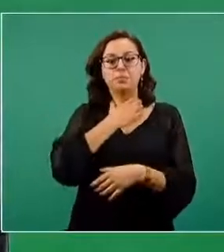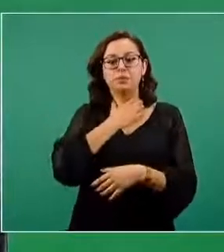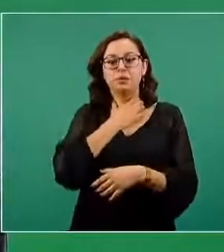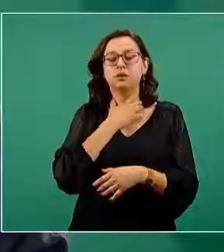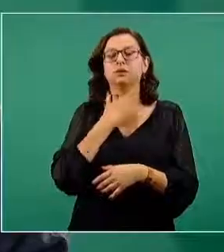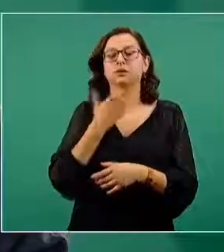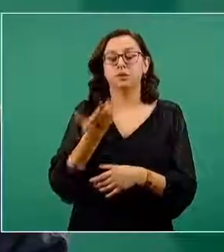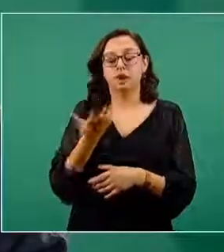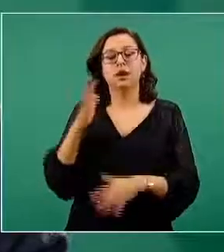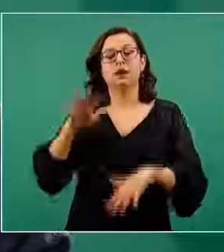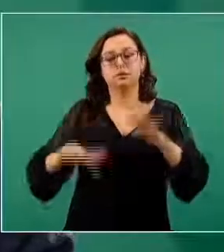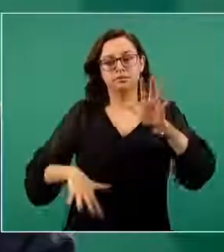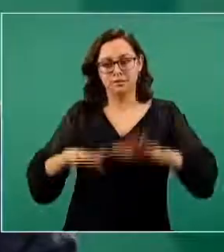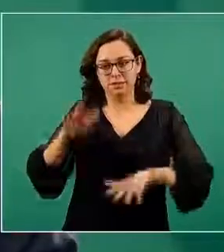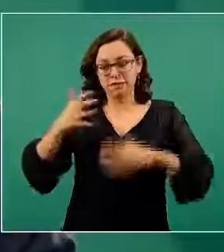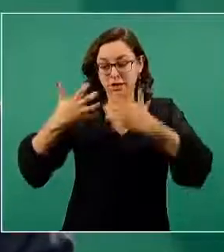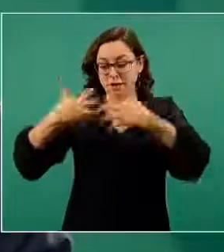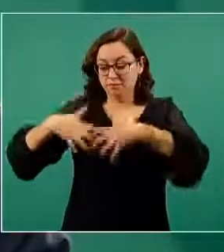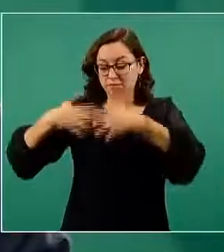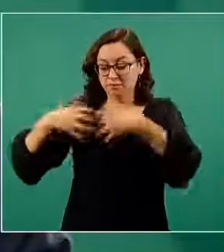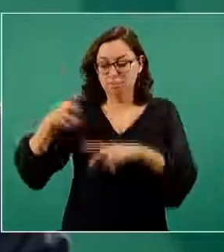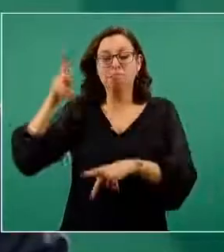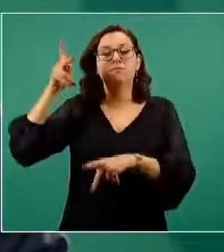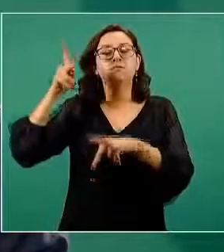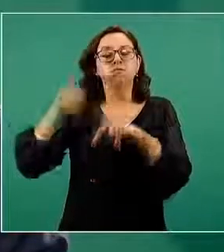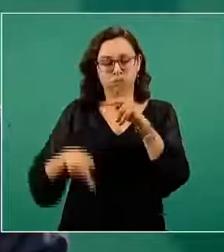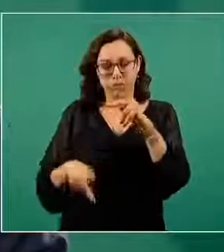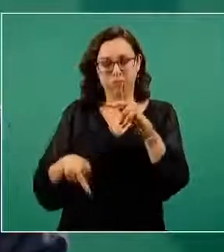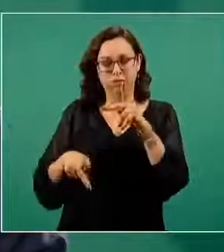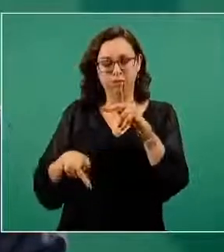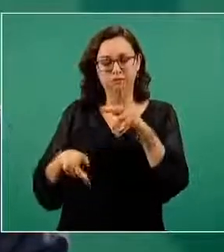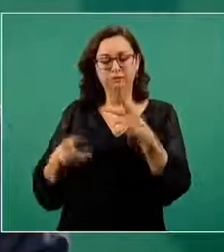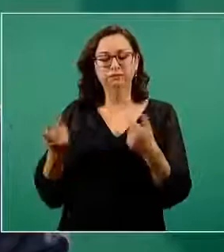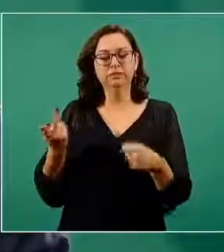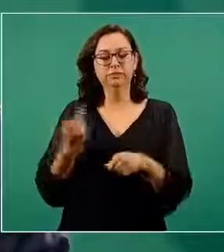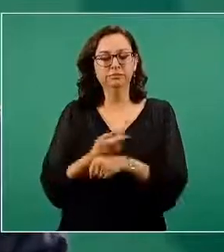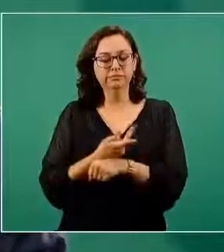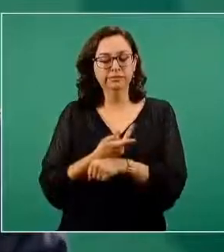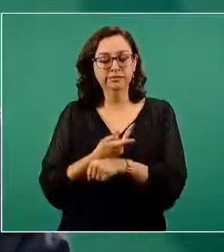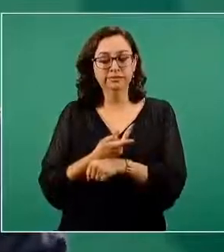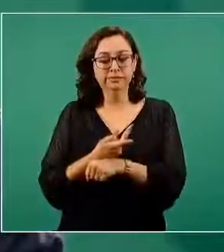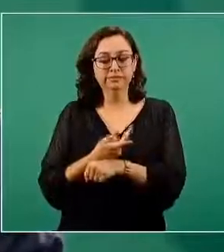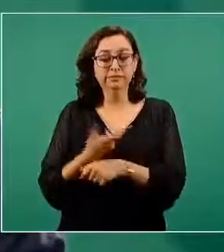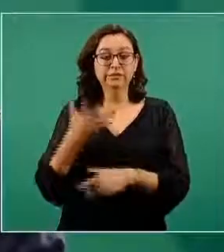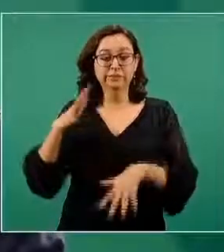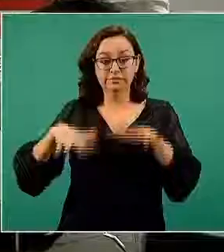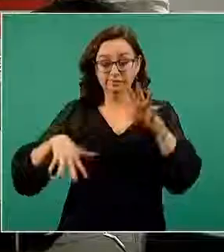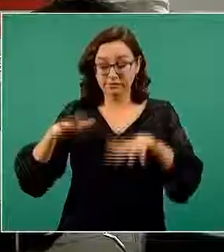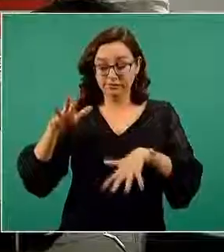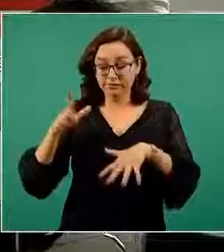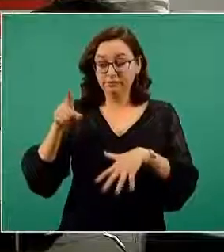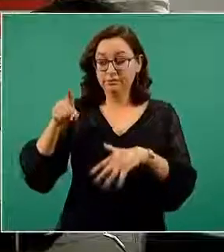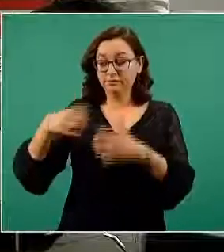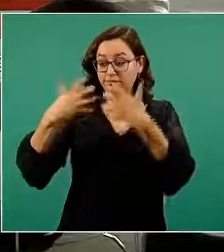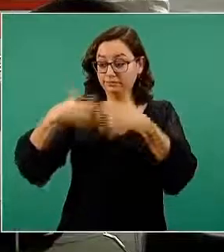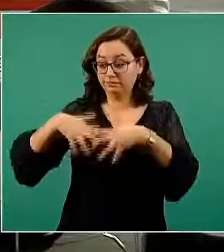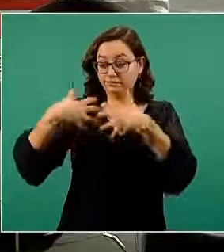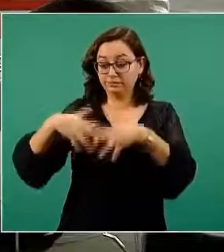ejemplo, en la producción de vacunas se utilizan algunos filtros de alta